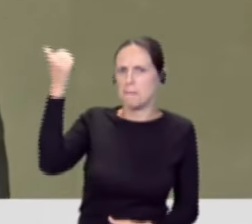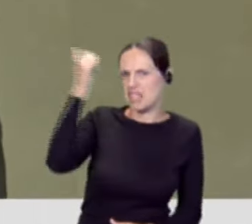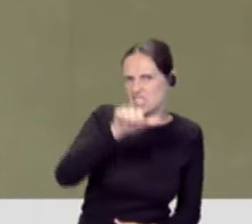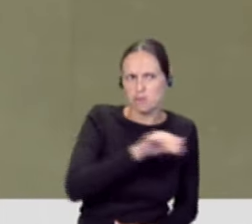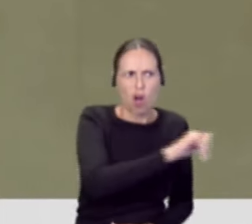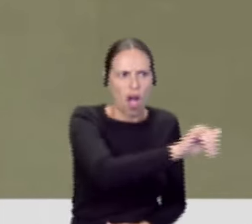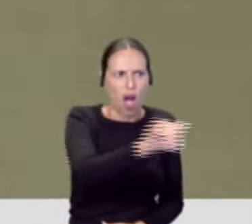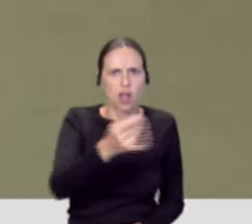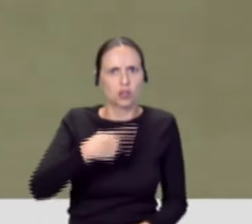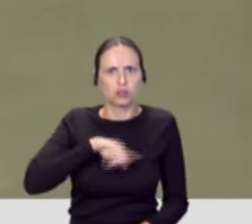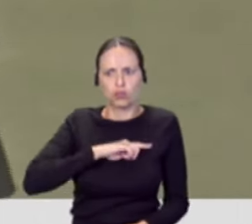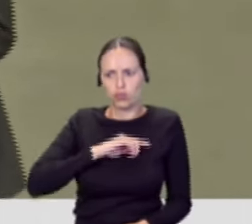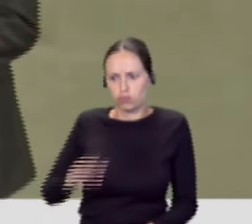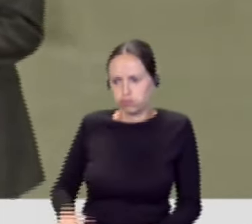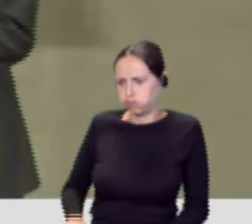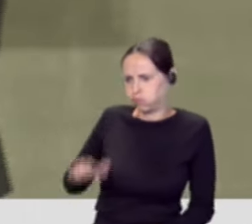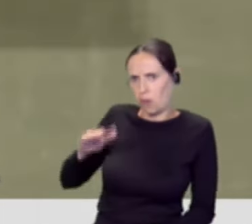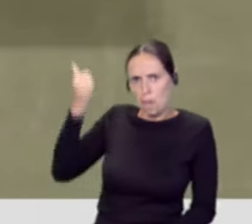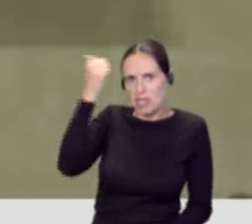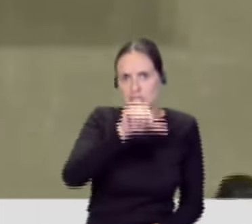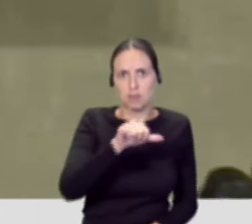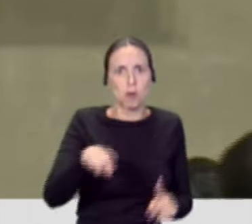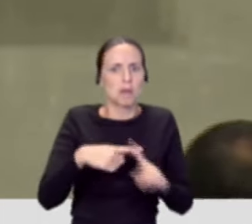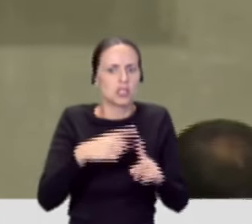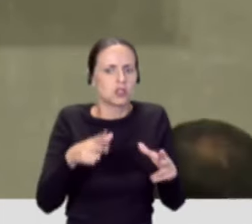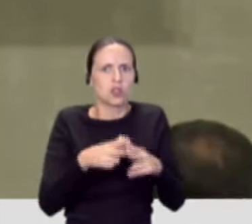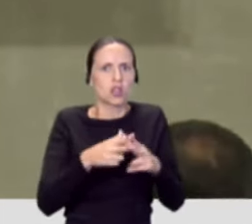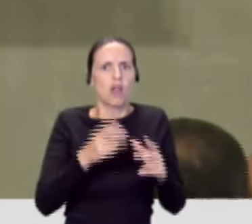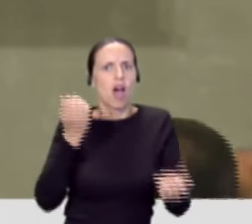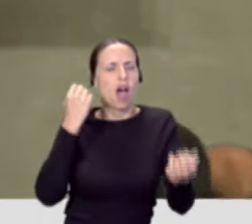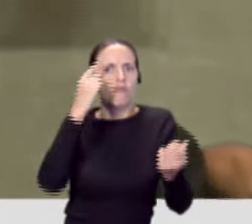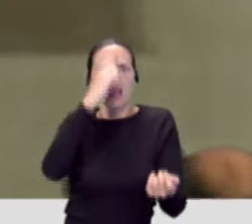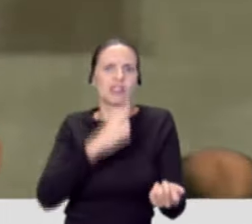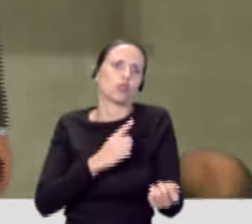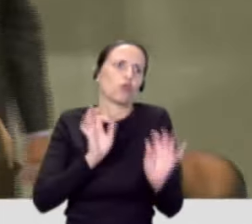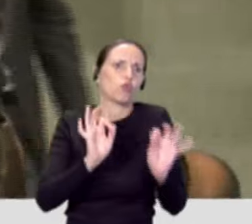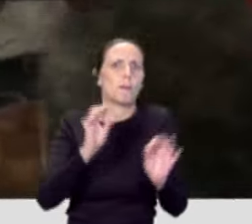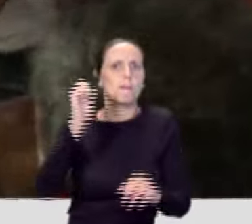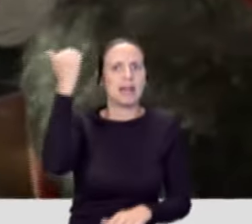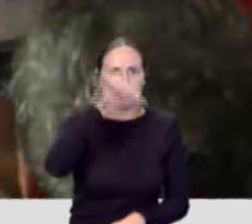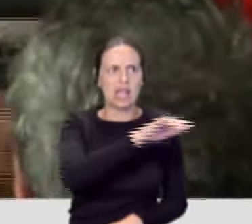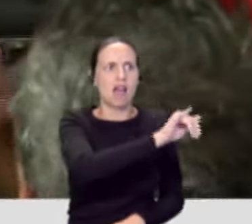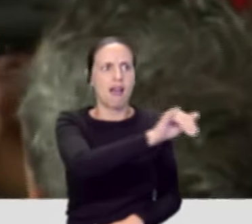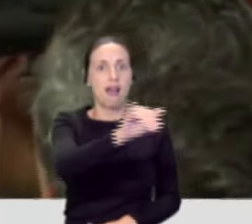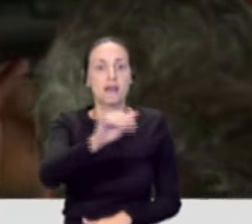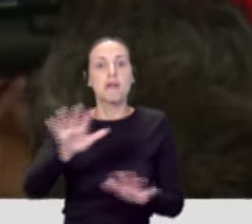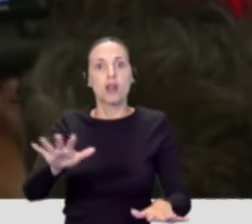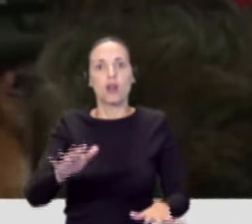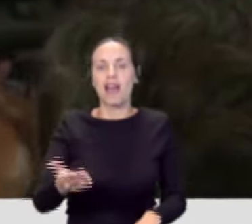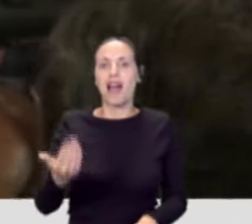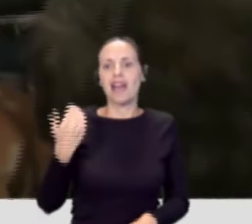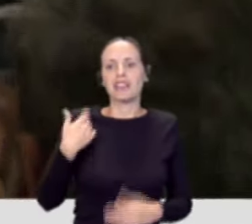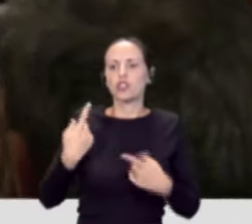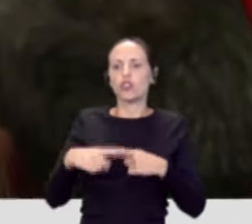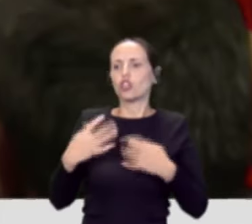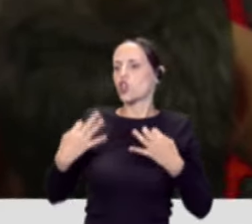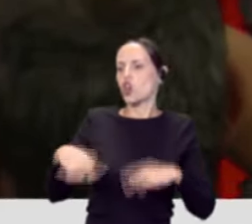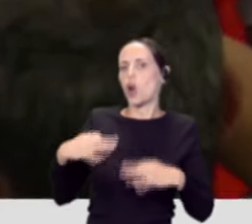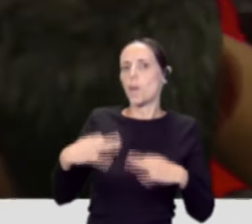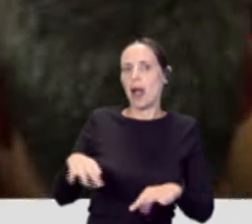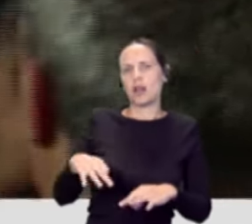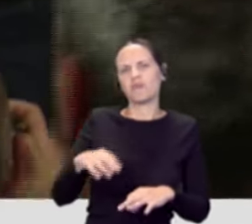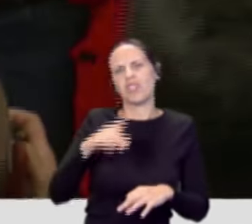tenemos actitudes machistas en la sociedad. Uh-huh. El gran problema que tenemos es que si se está avanzando en determinado tipo de cosas que antes veíamos normales, estamos hablando de los